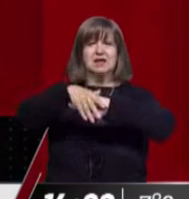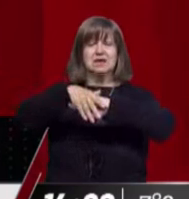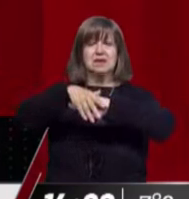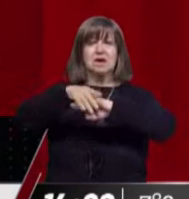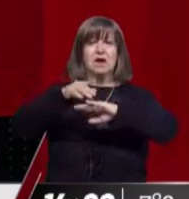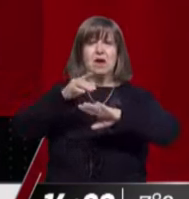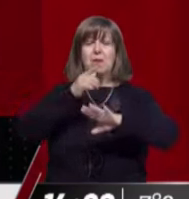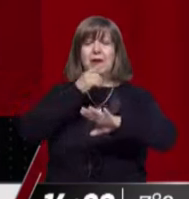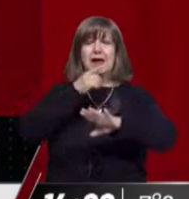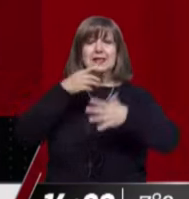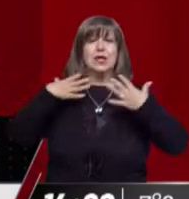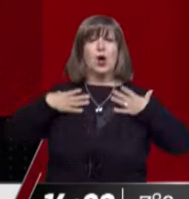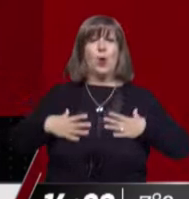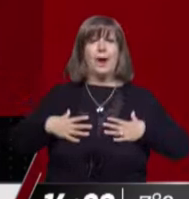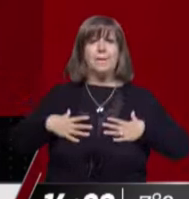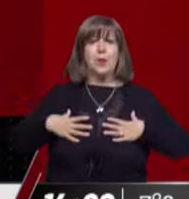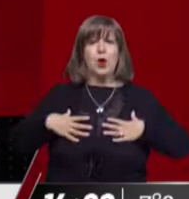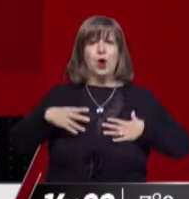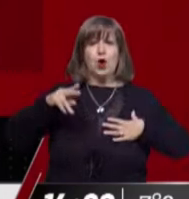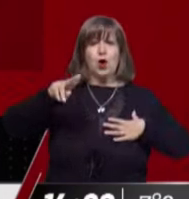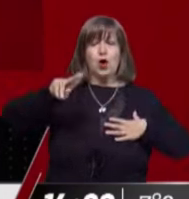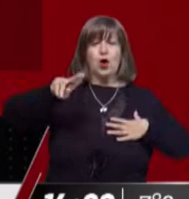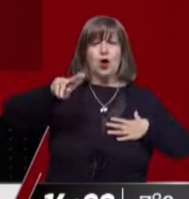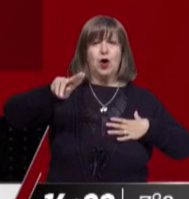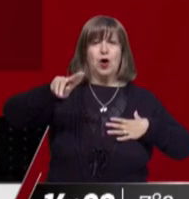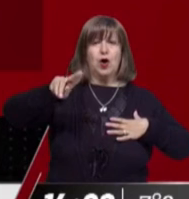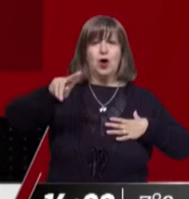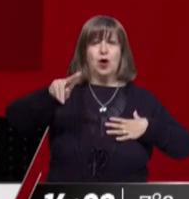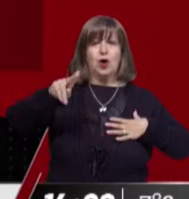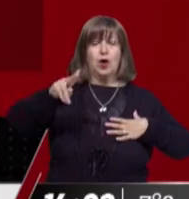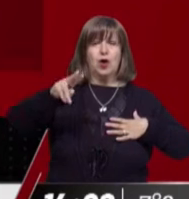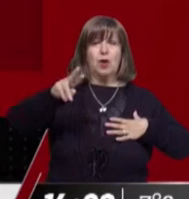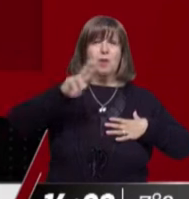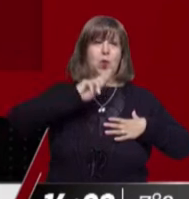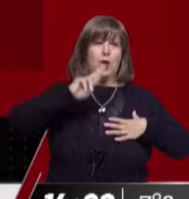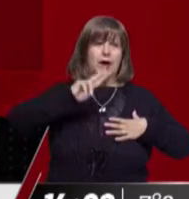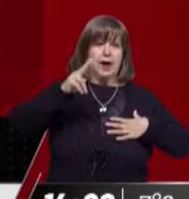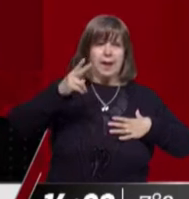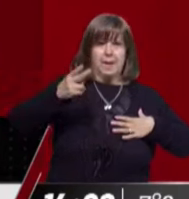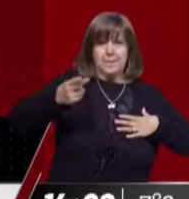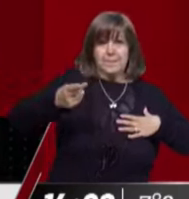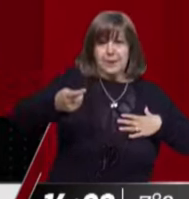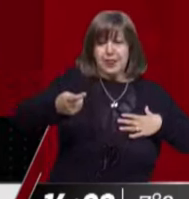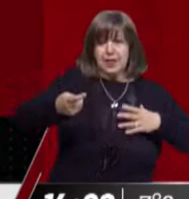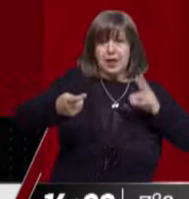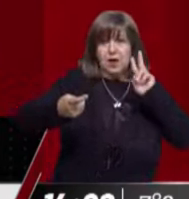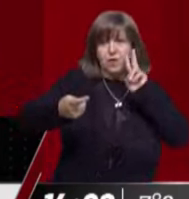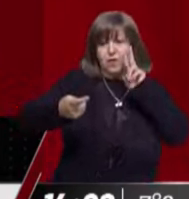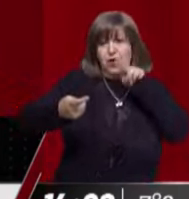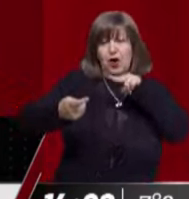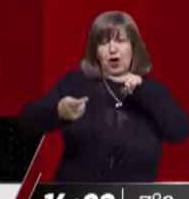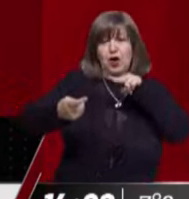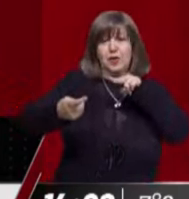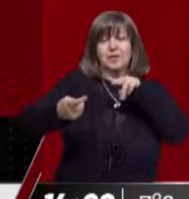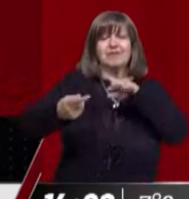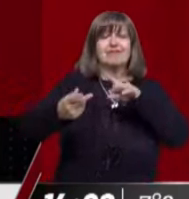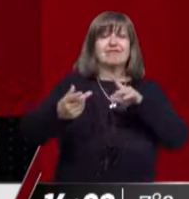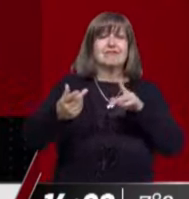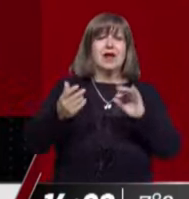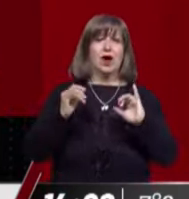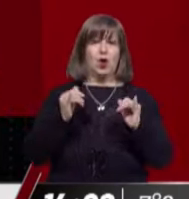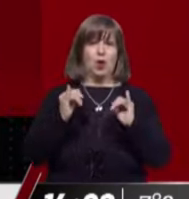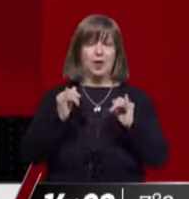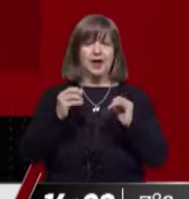Bueno, hay un cuerpo con las características similares a esta joven turista alemana de 19 años